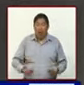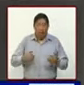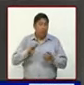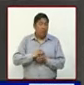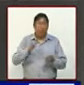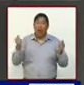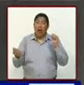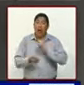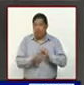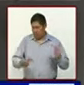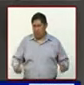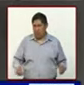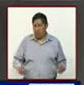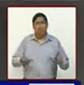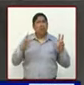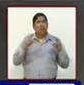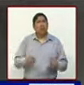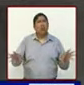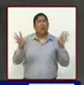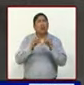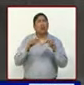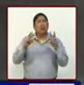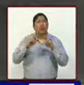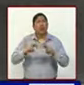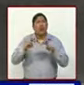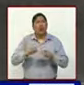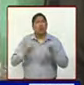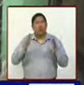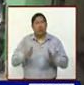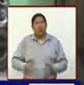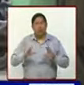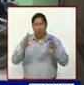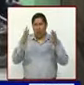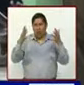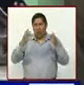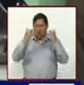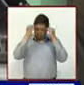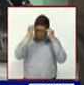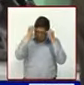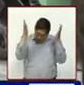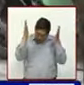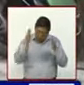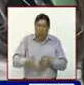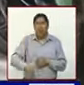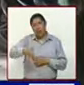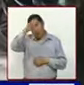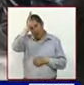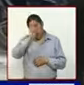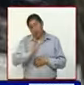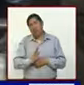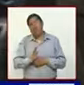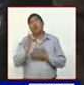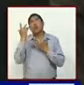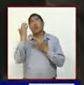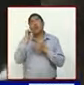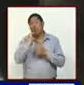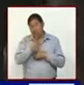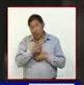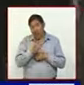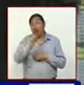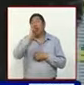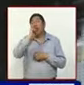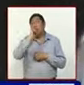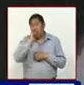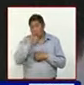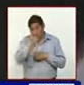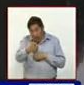cosa que hoy día no nos hemos podido reunir tampoco con el investigador porque no estaba. Ojalá, Dios mediante, nos reunamos mañana o pasado, se